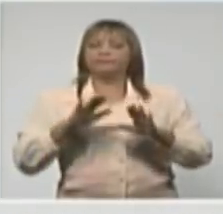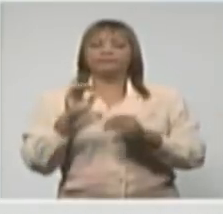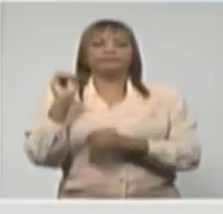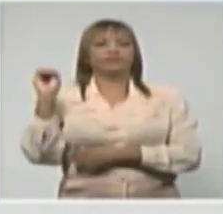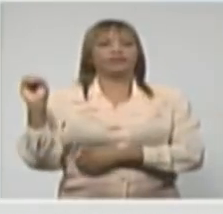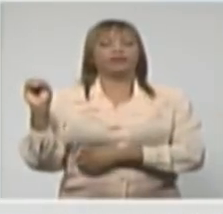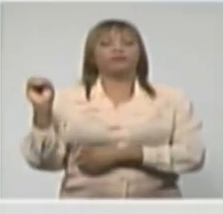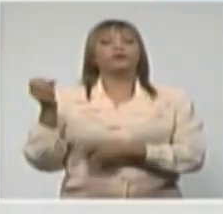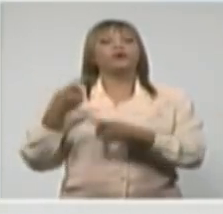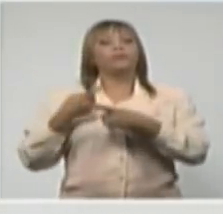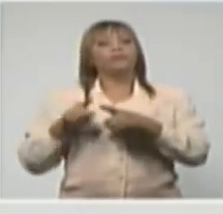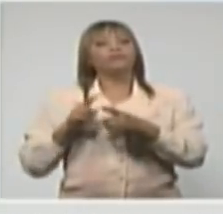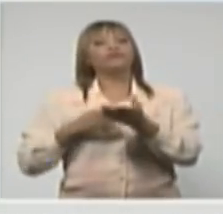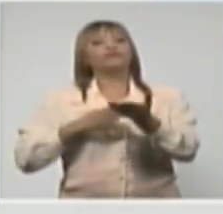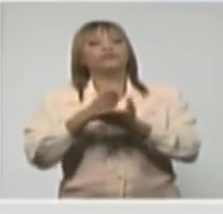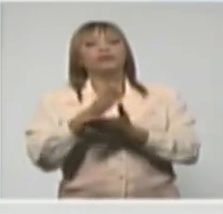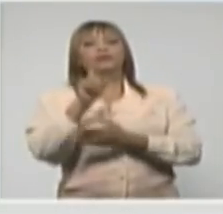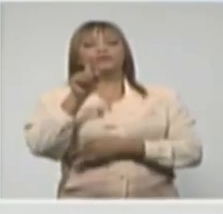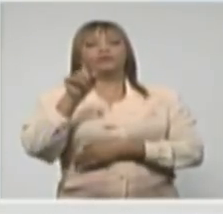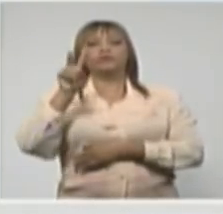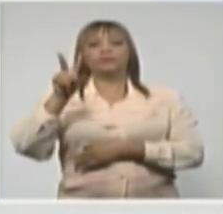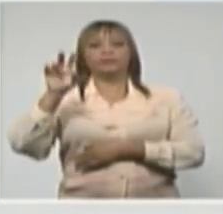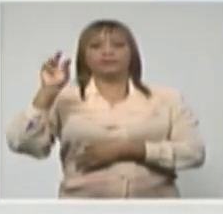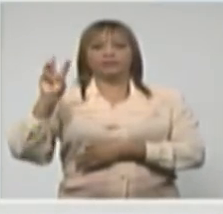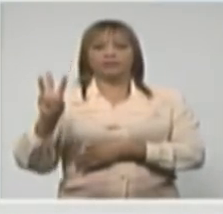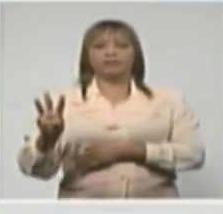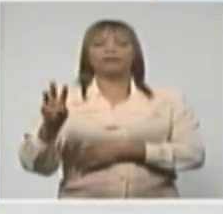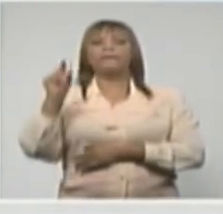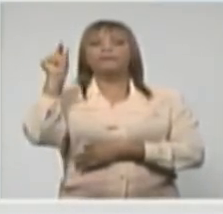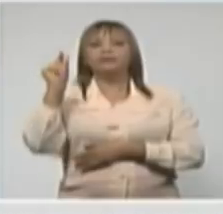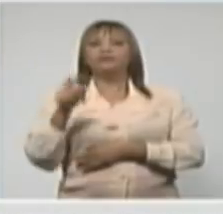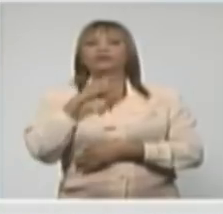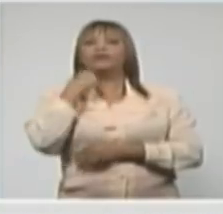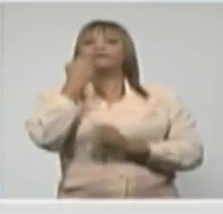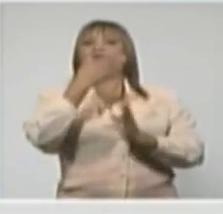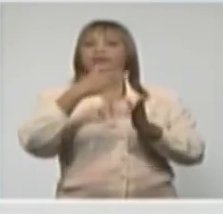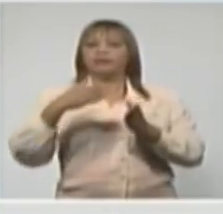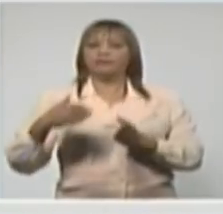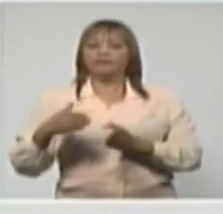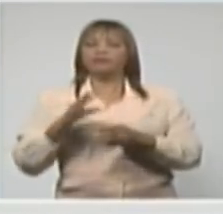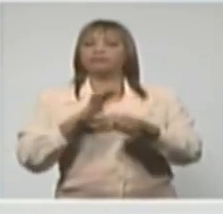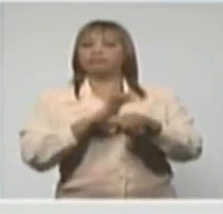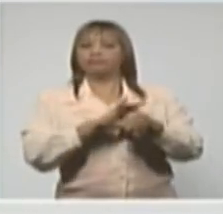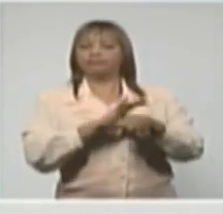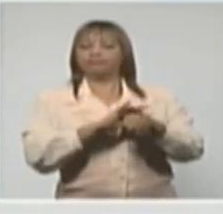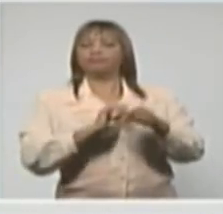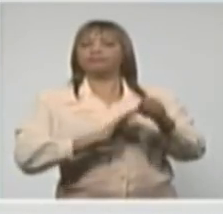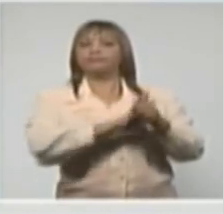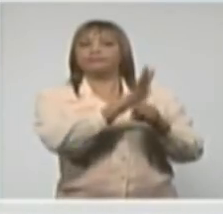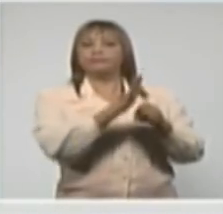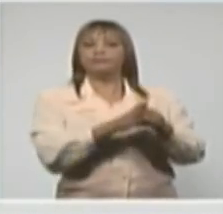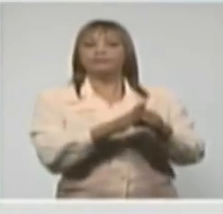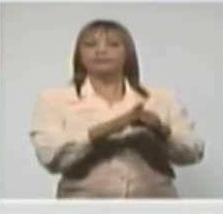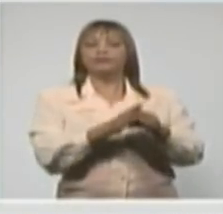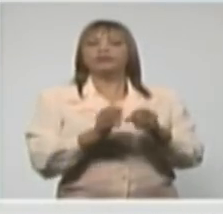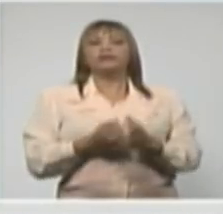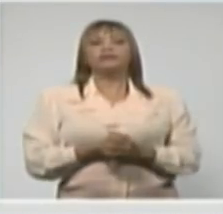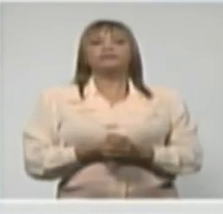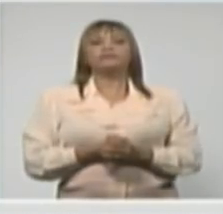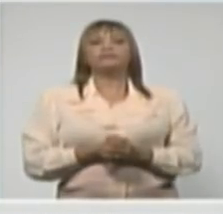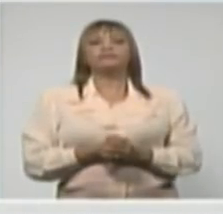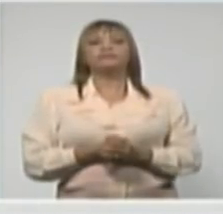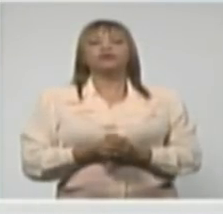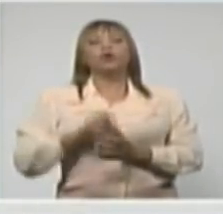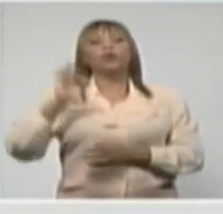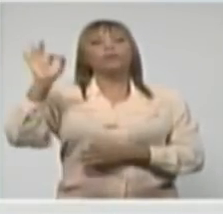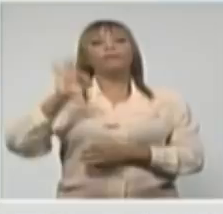se mantienen los 123 que han fallecido por esta enfermedad en Cuba, lo cual da una letalidad de